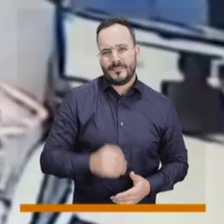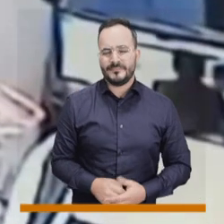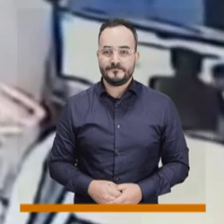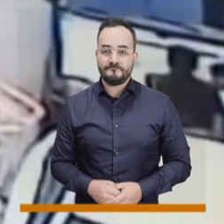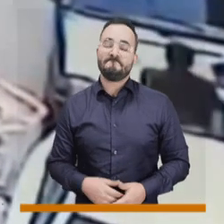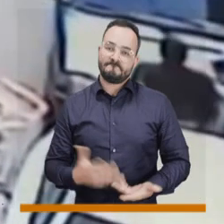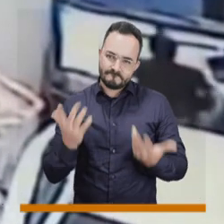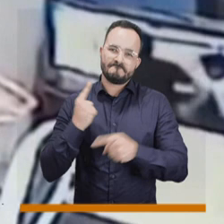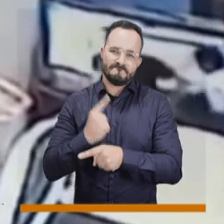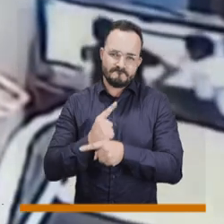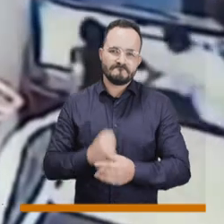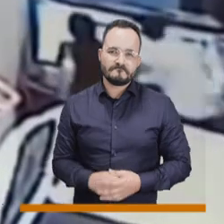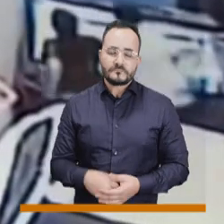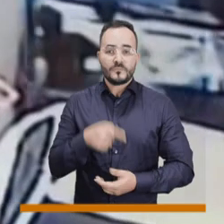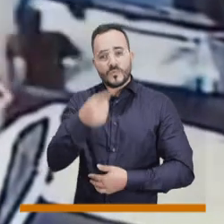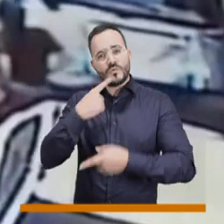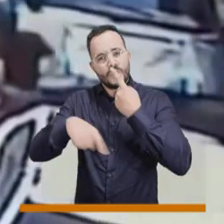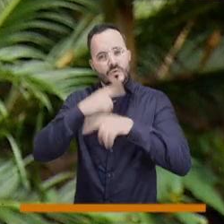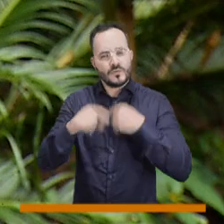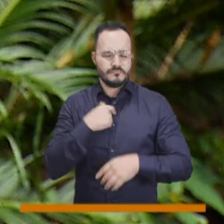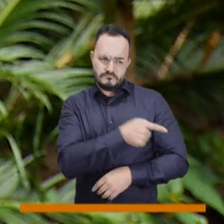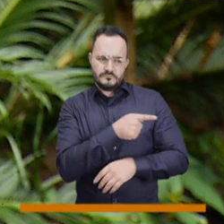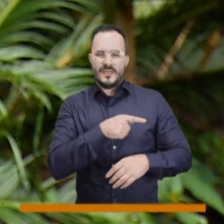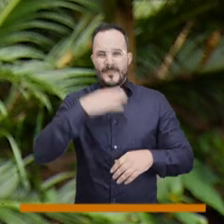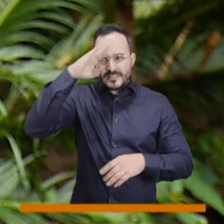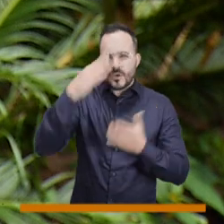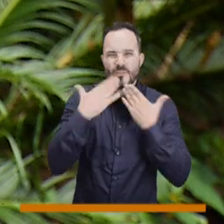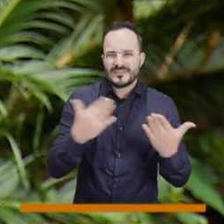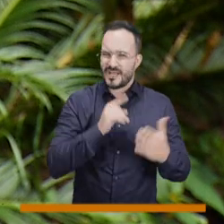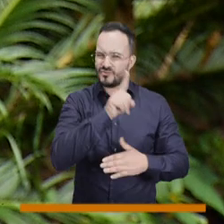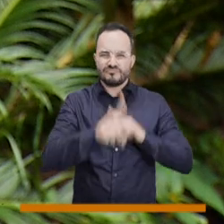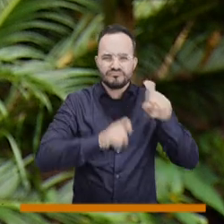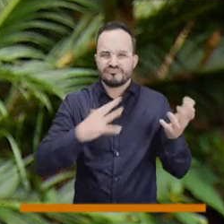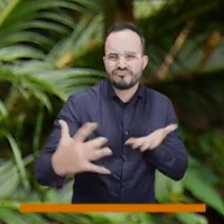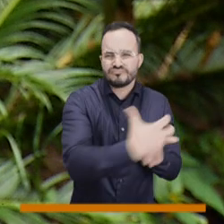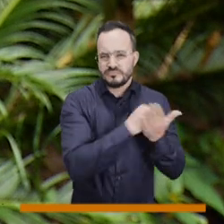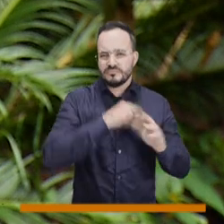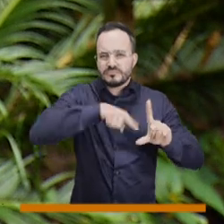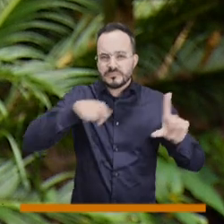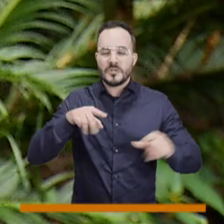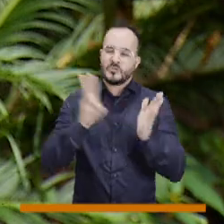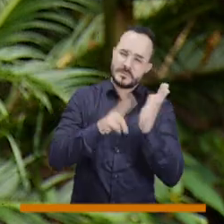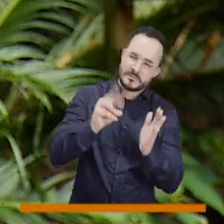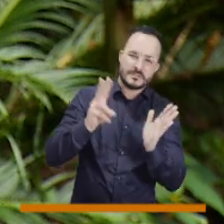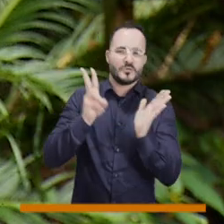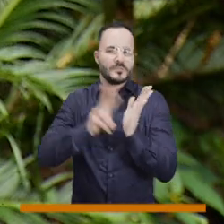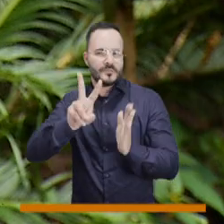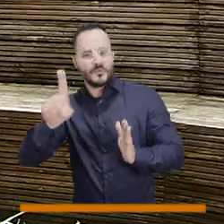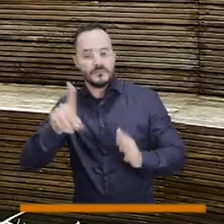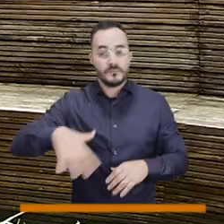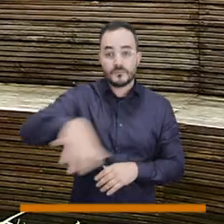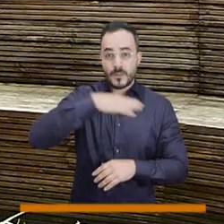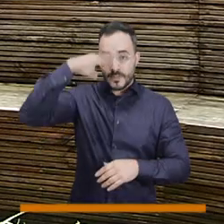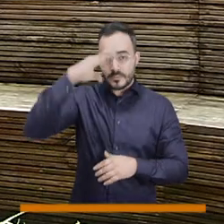y en el área. Así es, pues en esa misma línea, concejal, Medellín, ¿cómo vamos? Nos dice que entre 2020 y 2021 en la